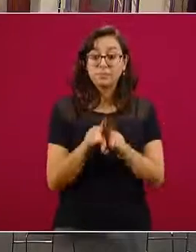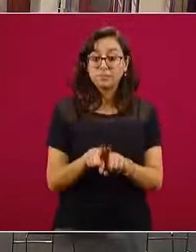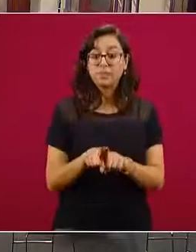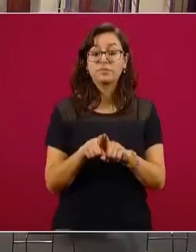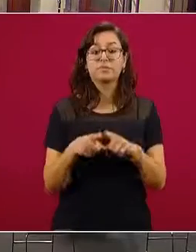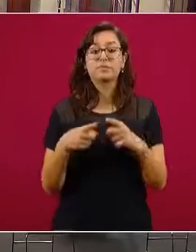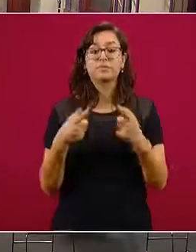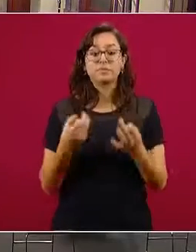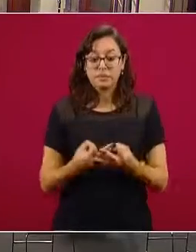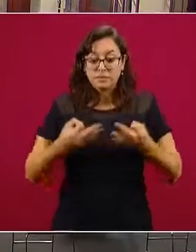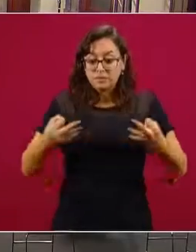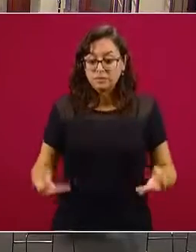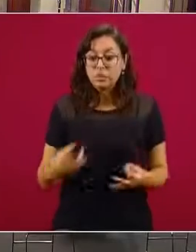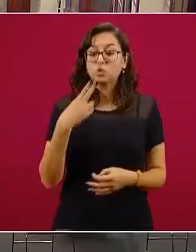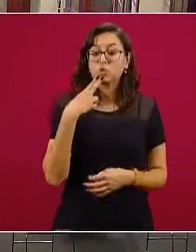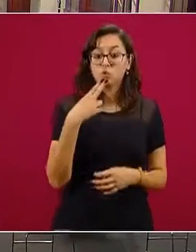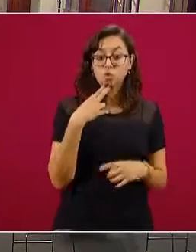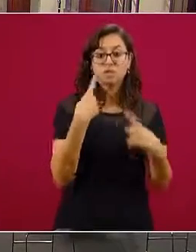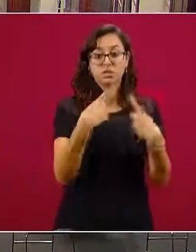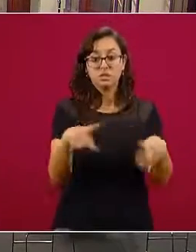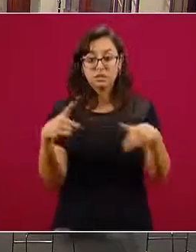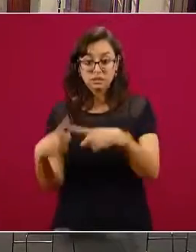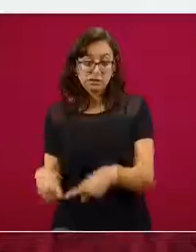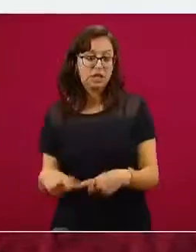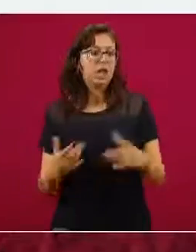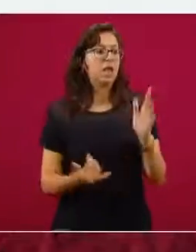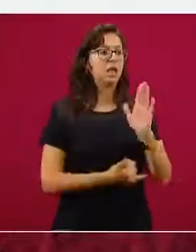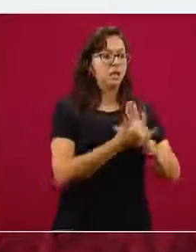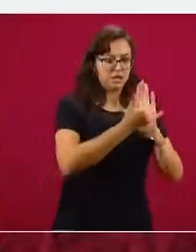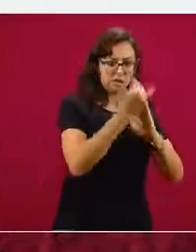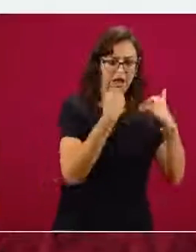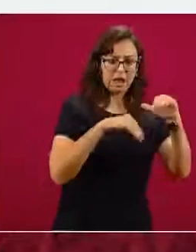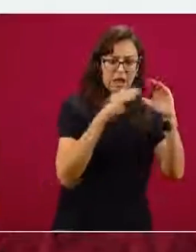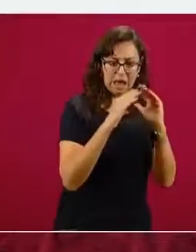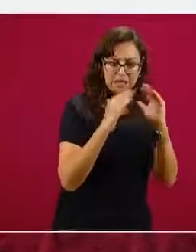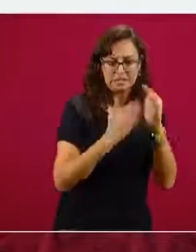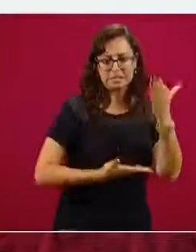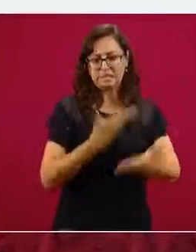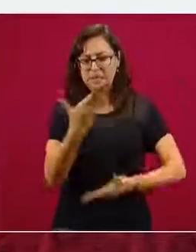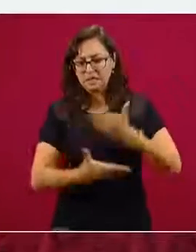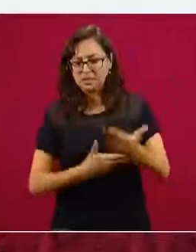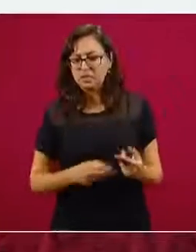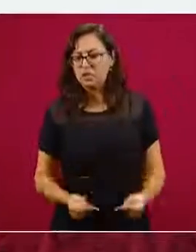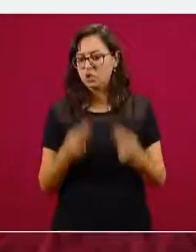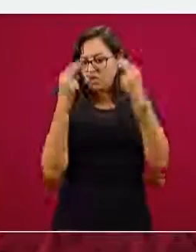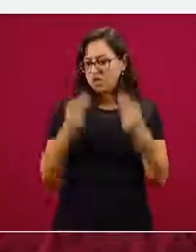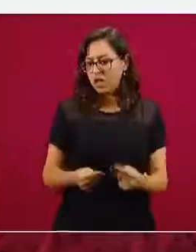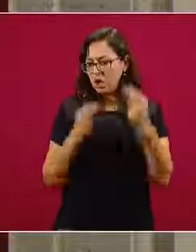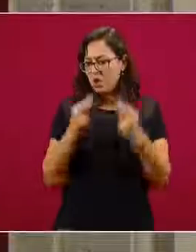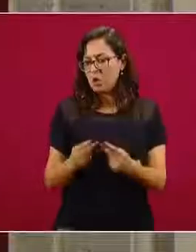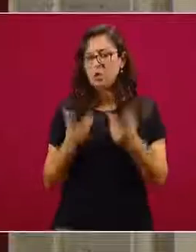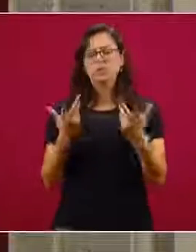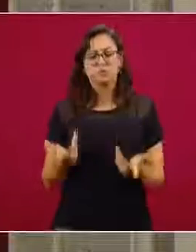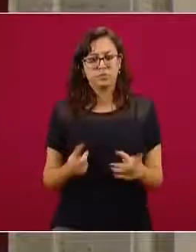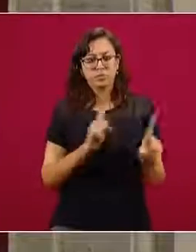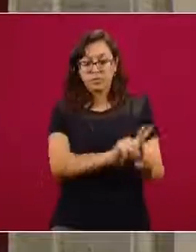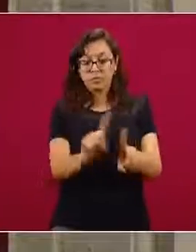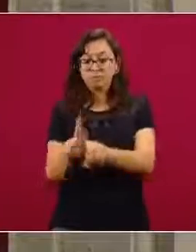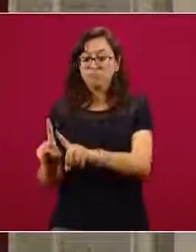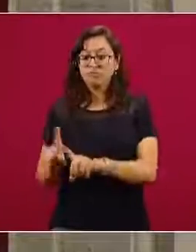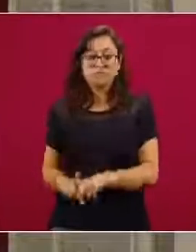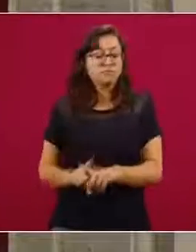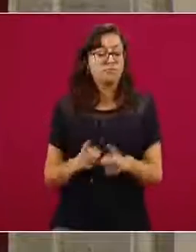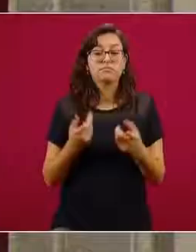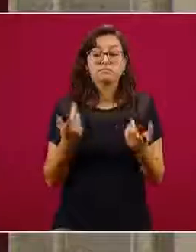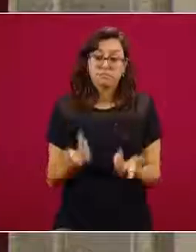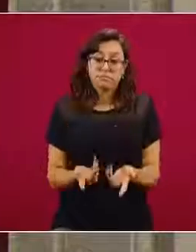diversos usos en el suelo, que haya vivienda, que haya comercio, que haya servicios, que haya varias funciones urbanas que se tienen que